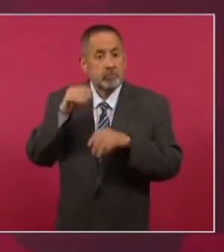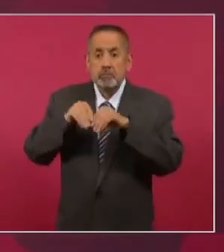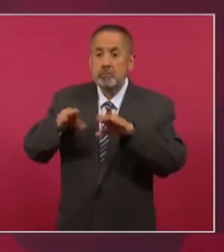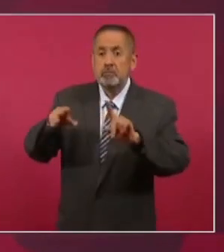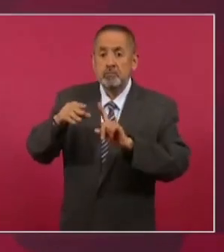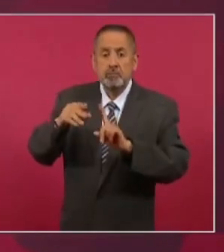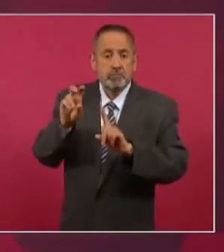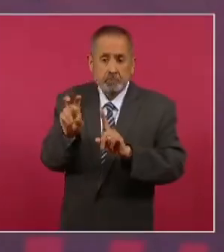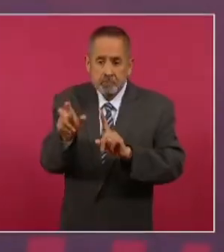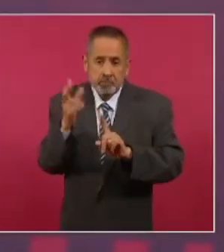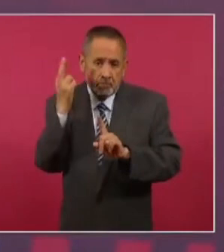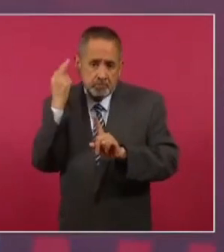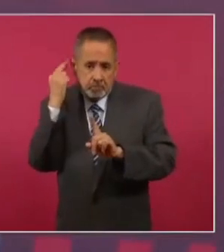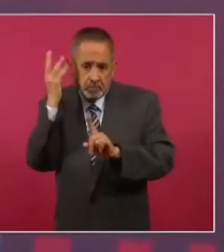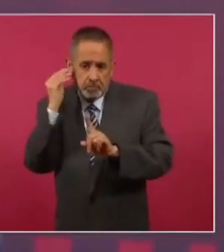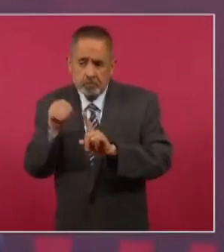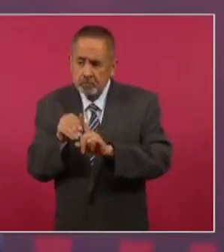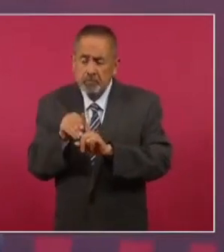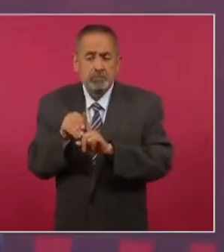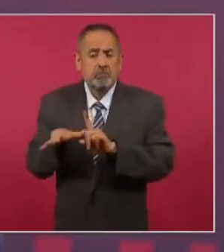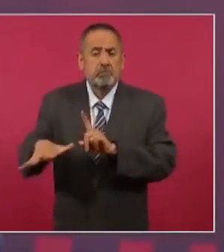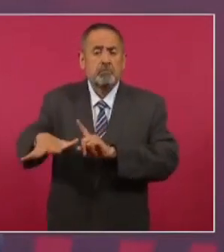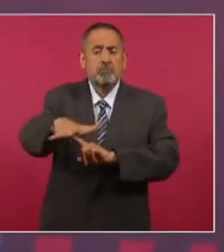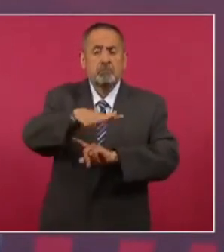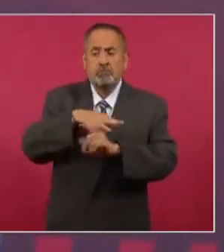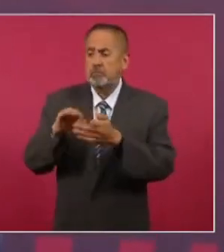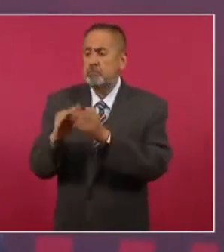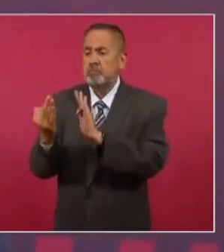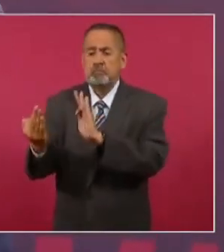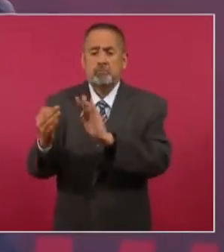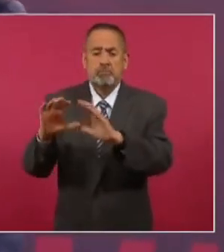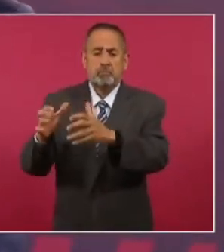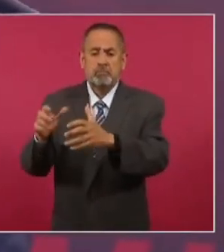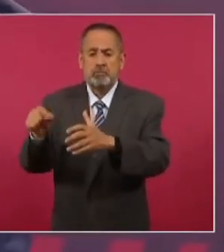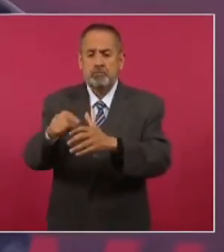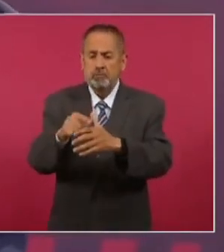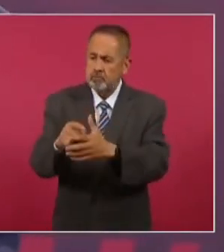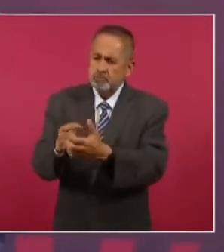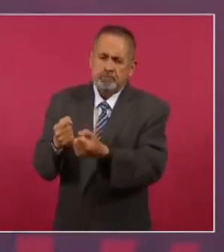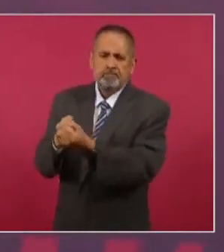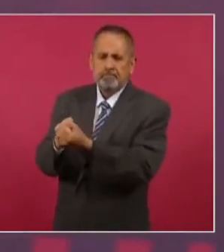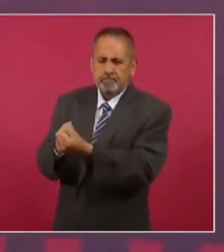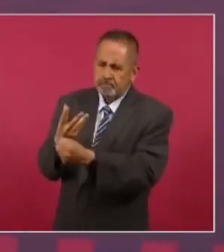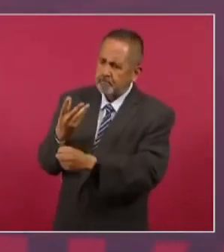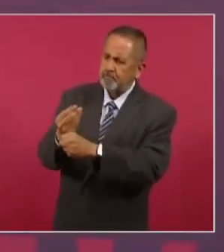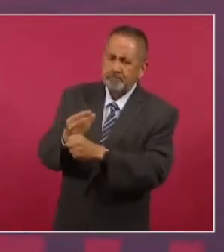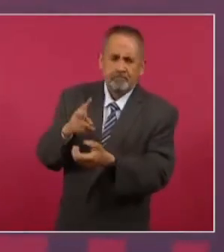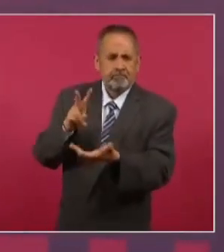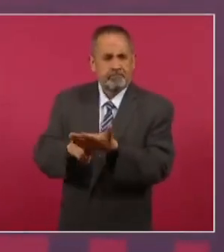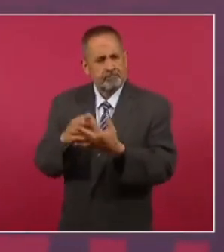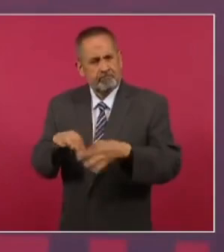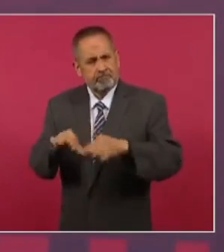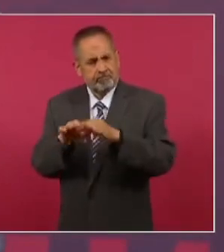en todas las comunidades y es fortalecer valores